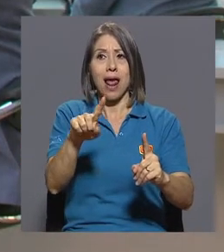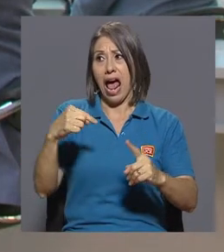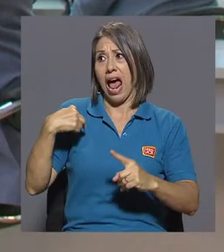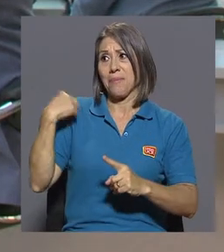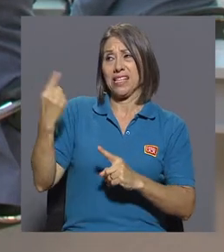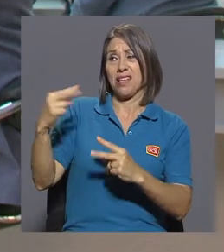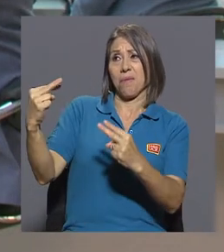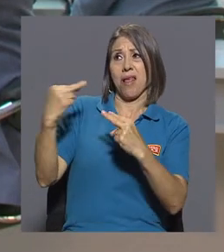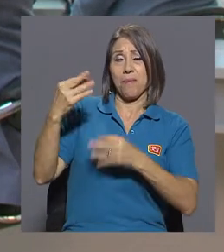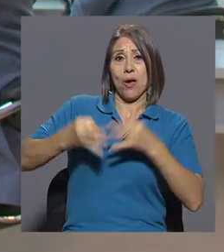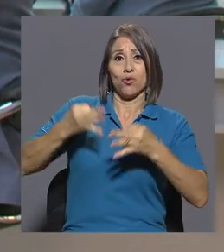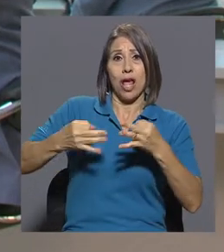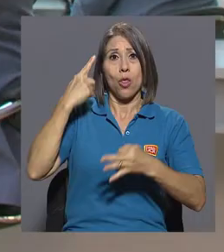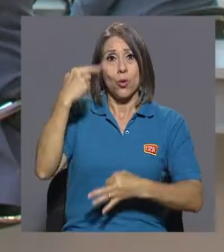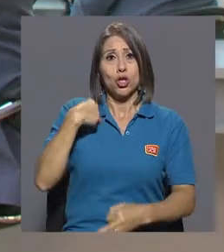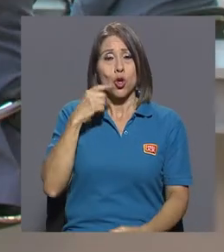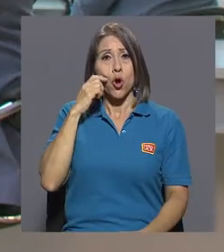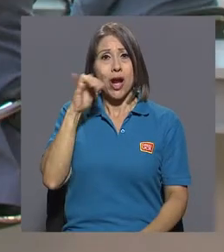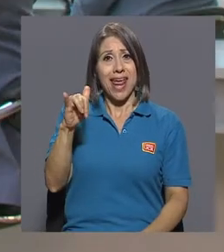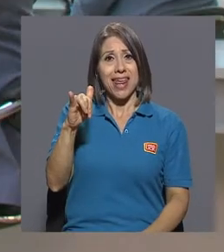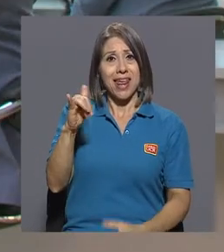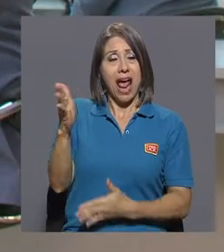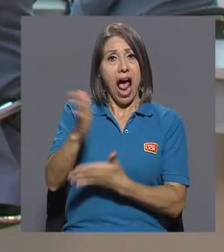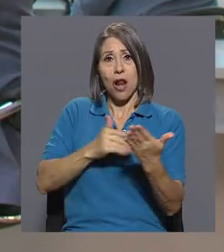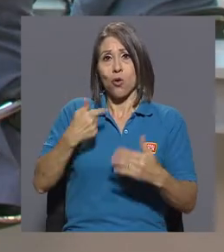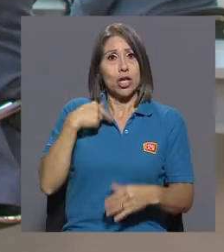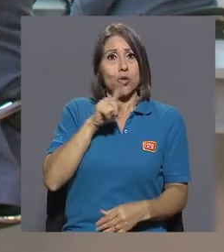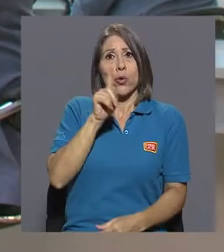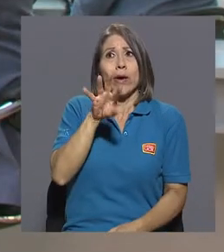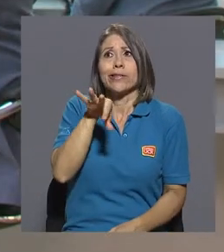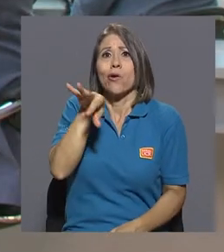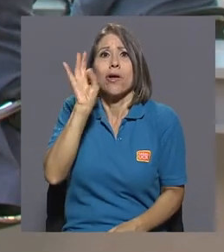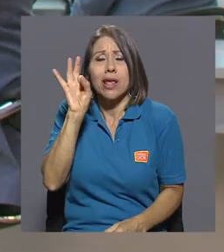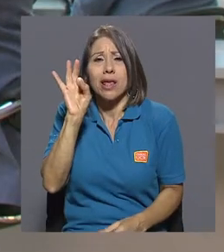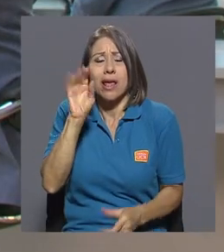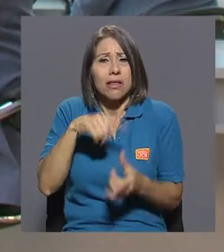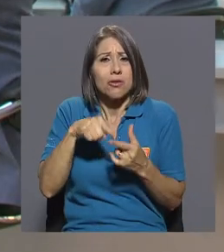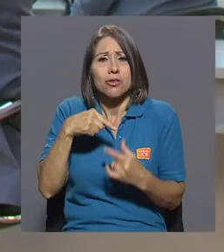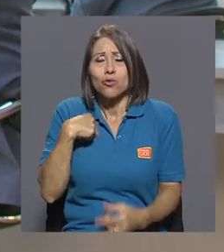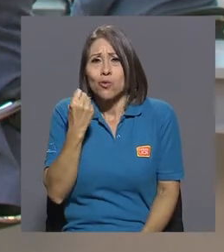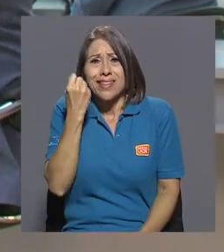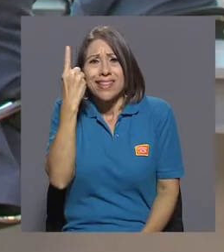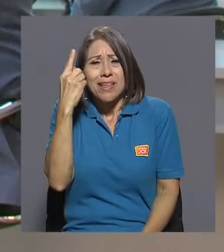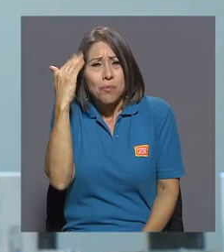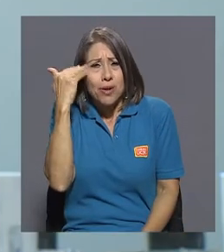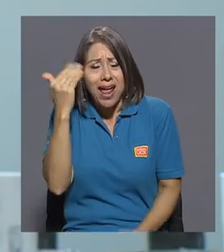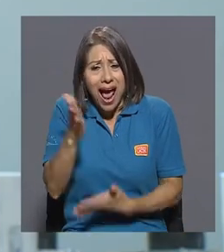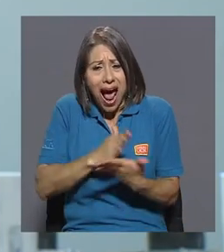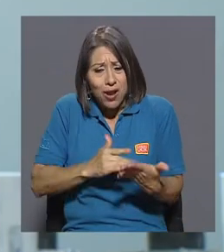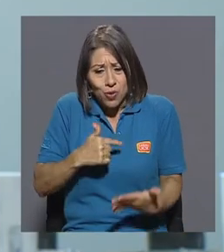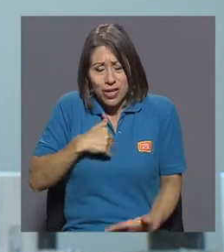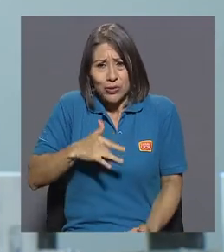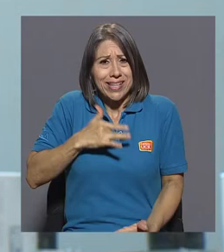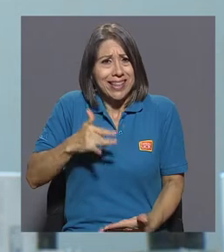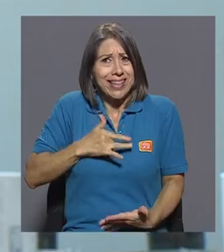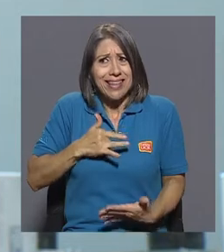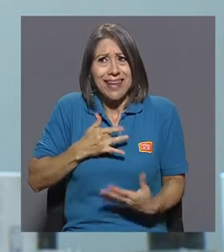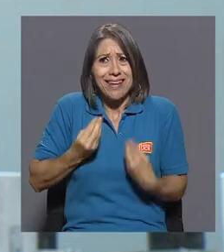no escogí. Entonces yo no entendía por qué algo que sentía yo no tenía nada que ver, tenía que